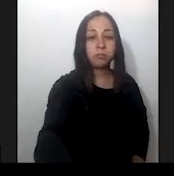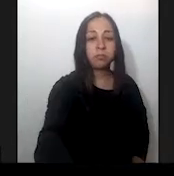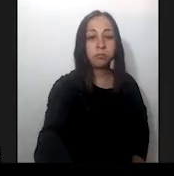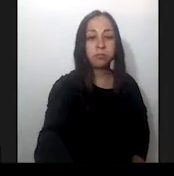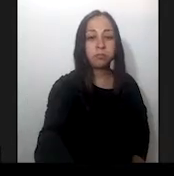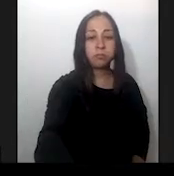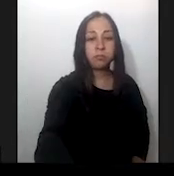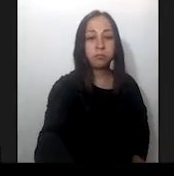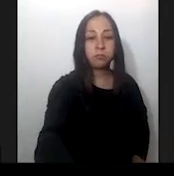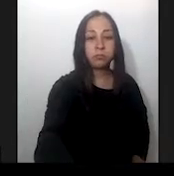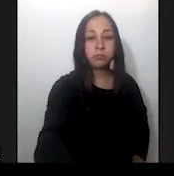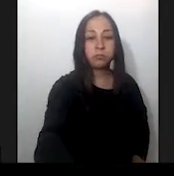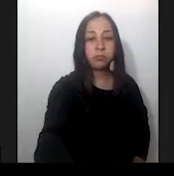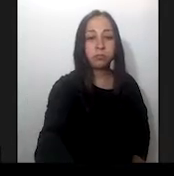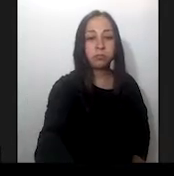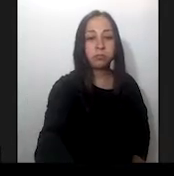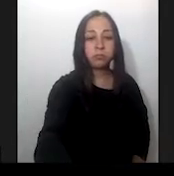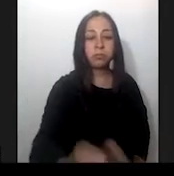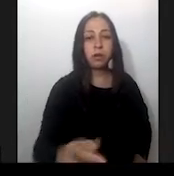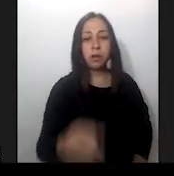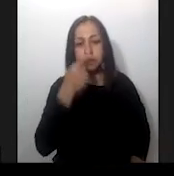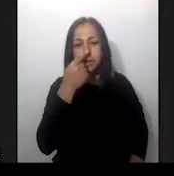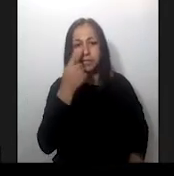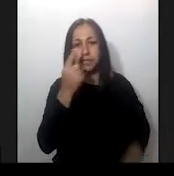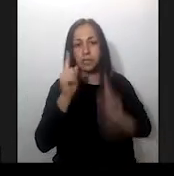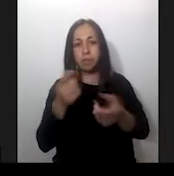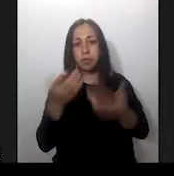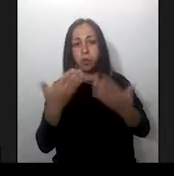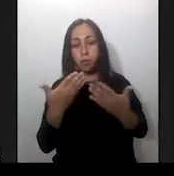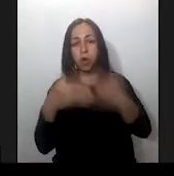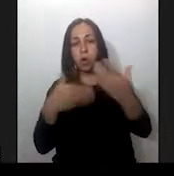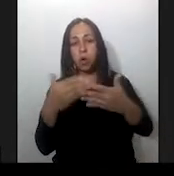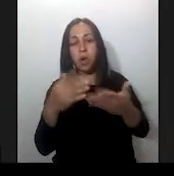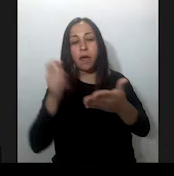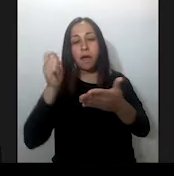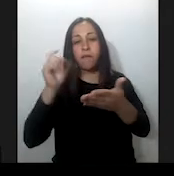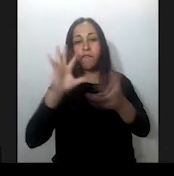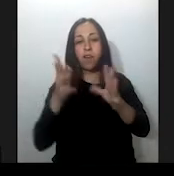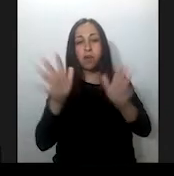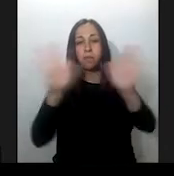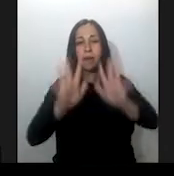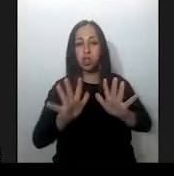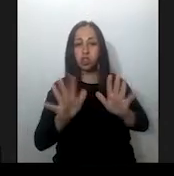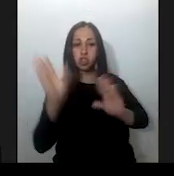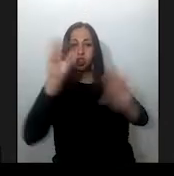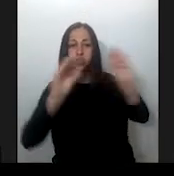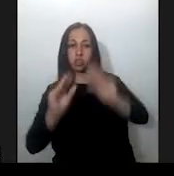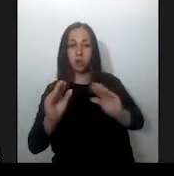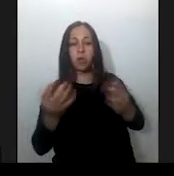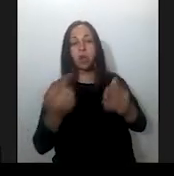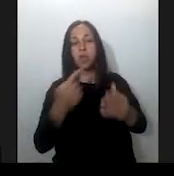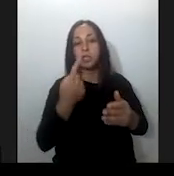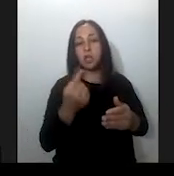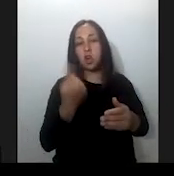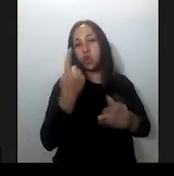¿Qué es interesante destacar acá? Noten que yo podría también jugar un poco con el tema de los formatos, ¿sí? Yo